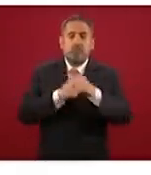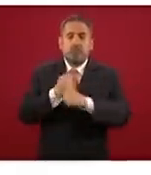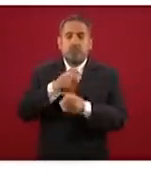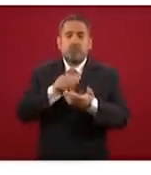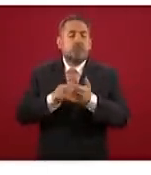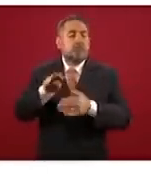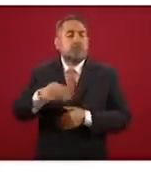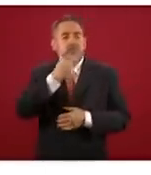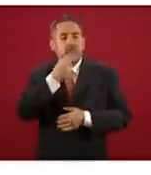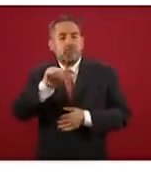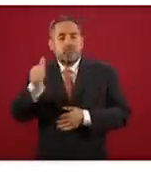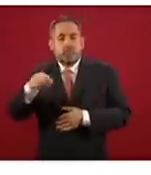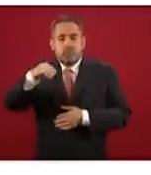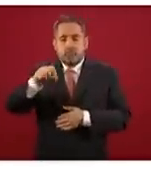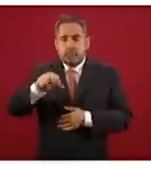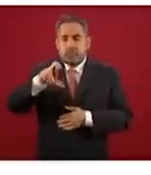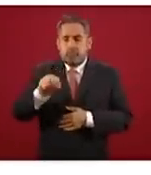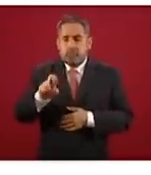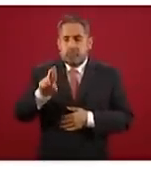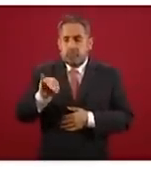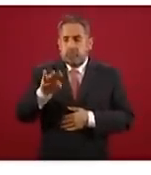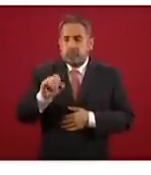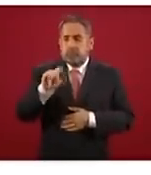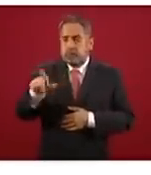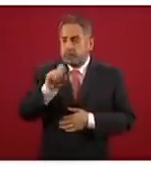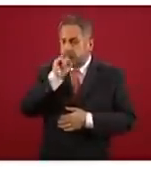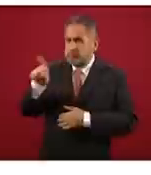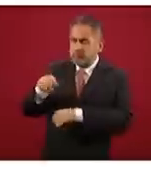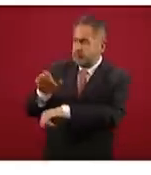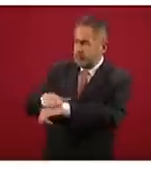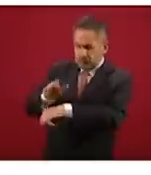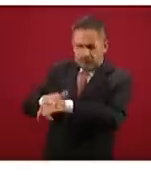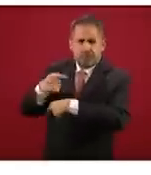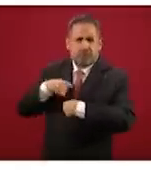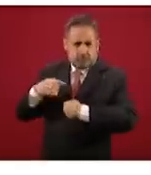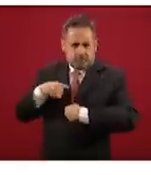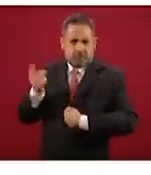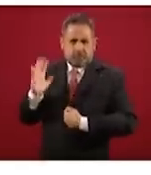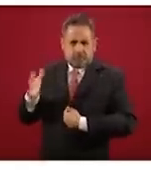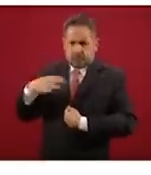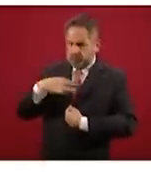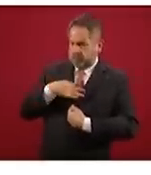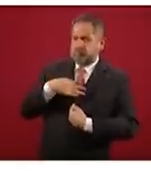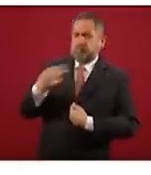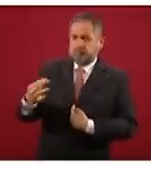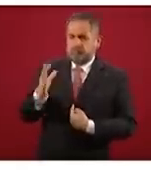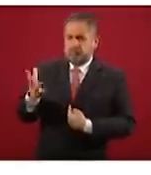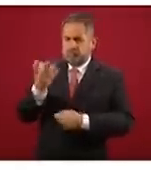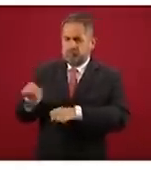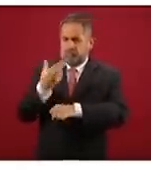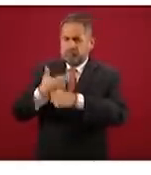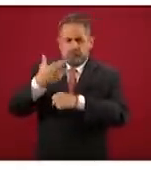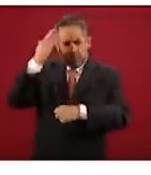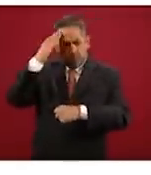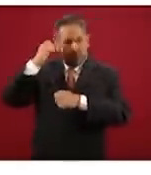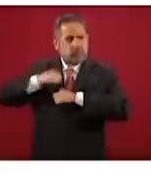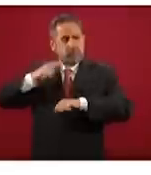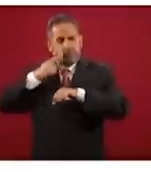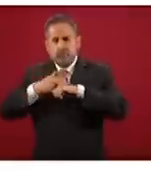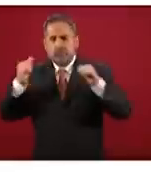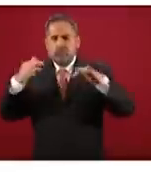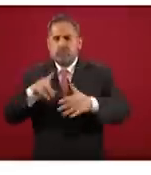2019, Mario Rubicel Ross refiere que fue electo como secretario general en una convención